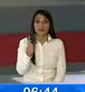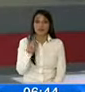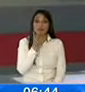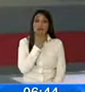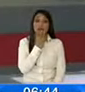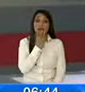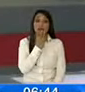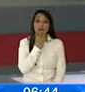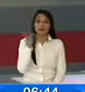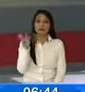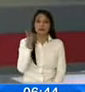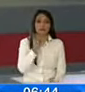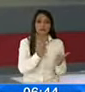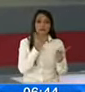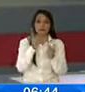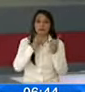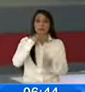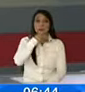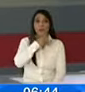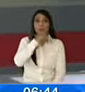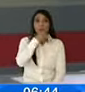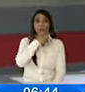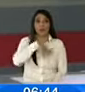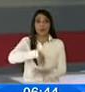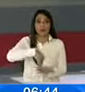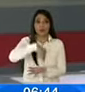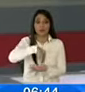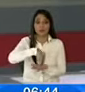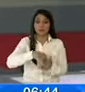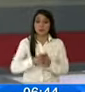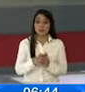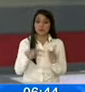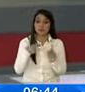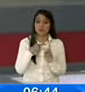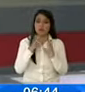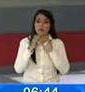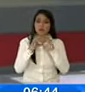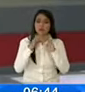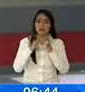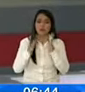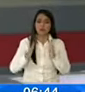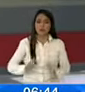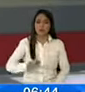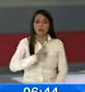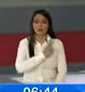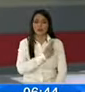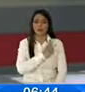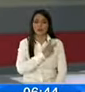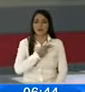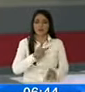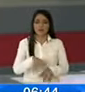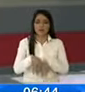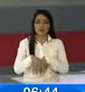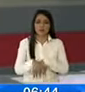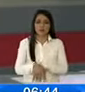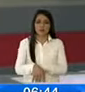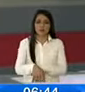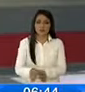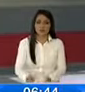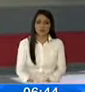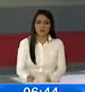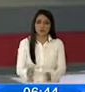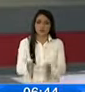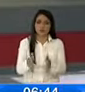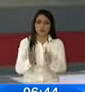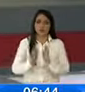visitó varios lugares de Puerto Viejo. Allá en la provincia de Manabí, el postulante conversó con estudiantes universitarios y realizó una caravana por las principales calles